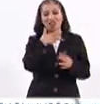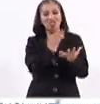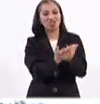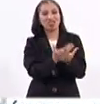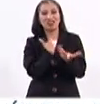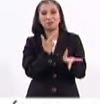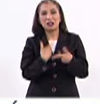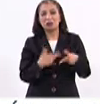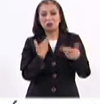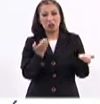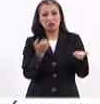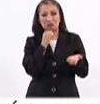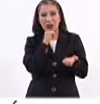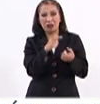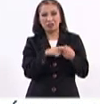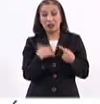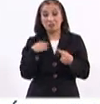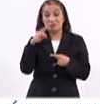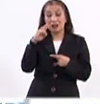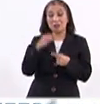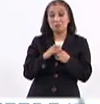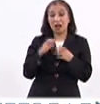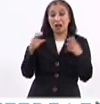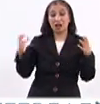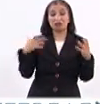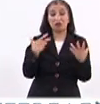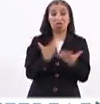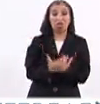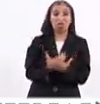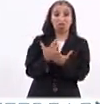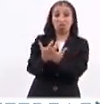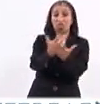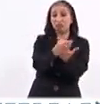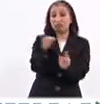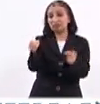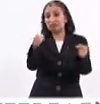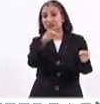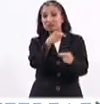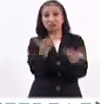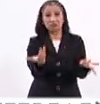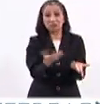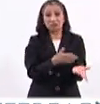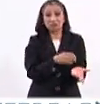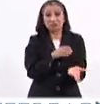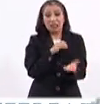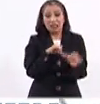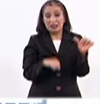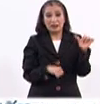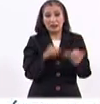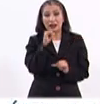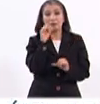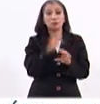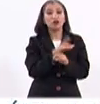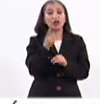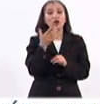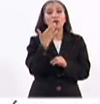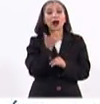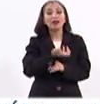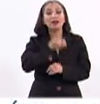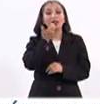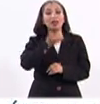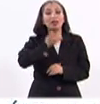población mexicana, un aumento importante en el sedentarismo, y todo esto se traduce en porque no tenemos los